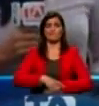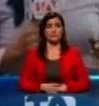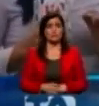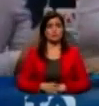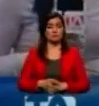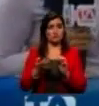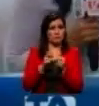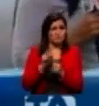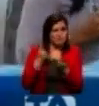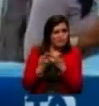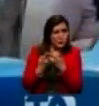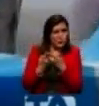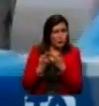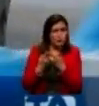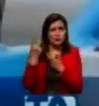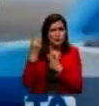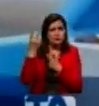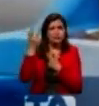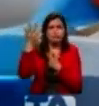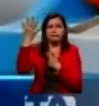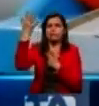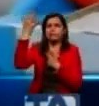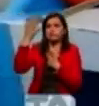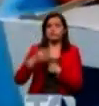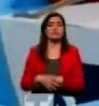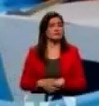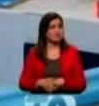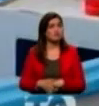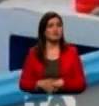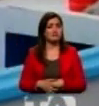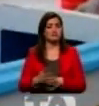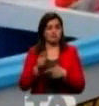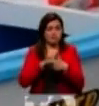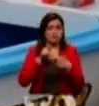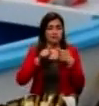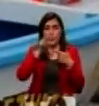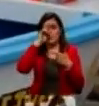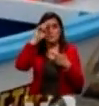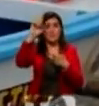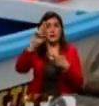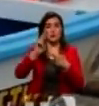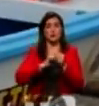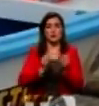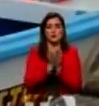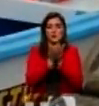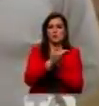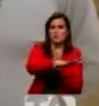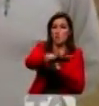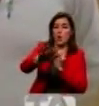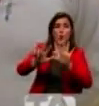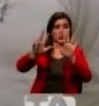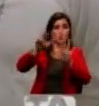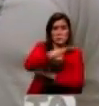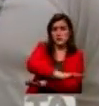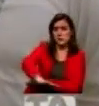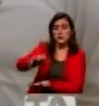que enfrentan los pescadores aquí en Puerto Engabao. Ellos denuncian además el irrespeto a las 8 millas náuticas.